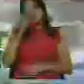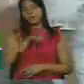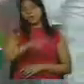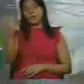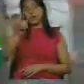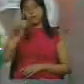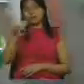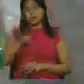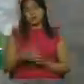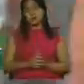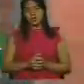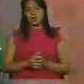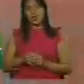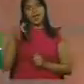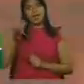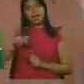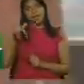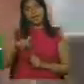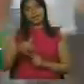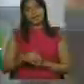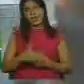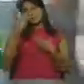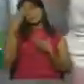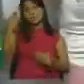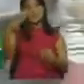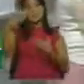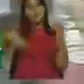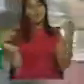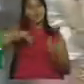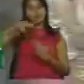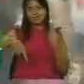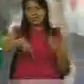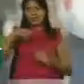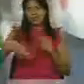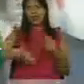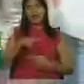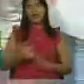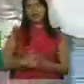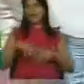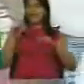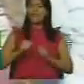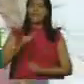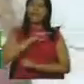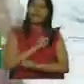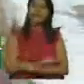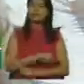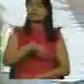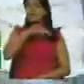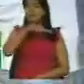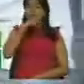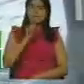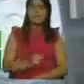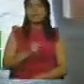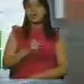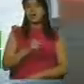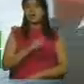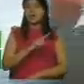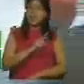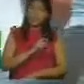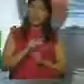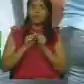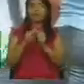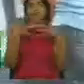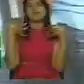venezolano. Desde aquí le enviamos nuestro saludo revolucionario, nuestra fuerza espiritual para que continúe su mejora y